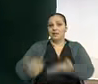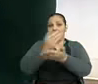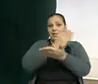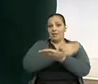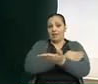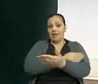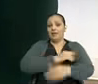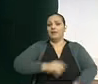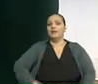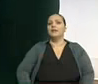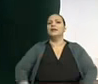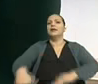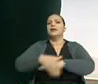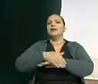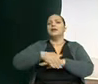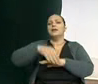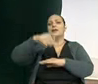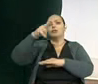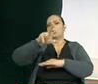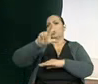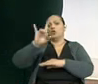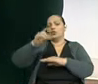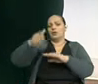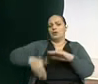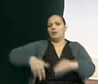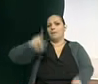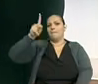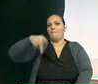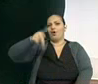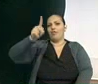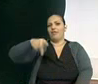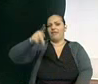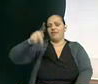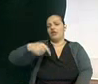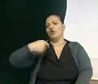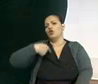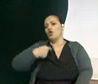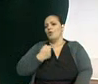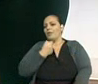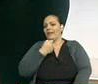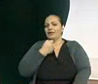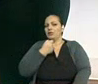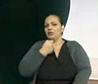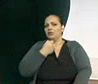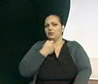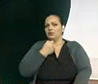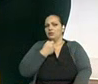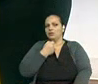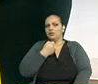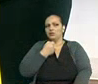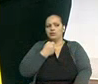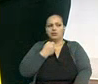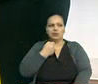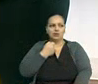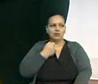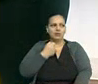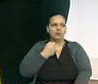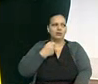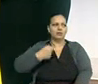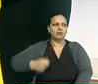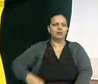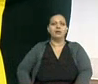veo que alguien sale de su casa y escupió de tal manera que... Yo veo así, ¿no? Cuando veo así, así como Matrix, me dice